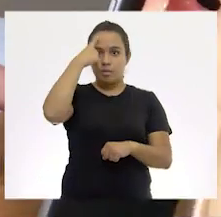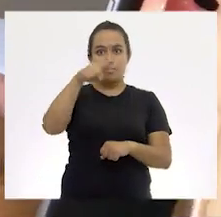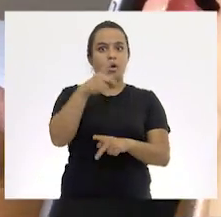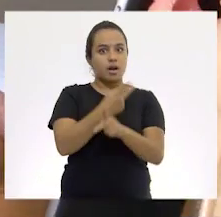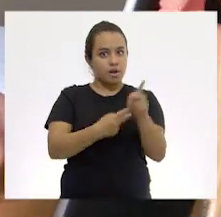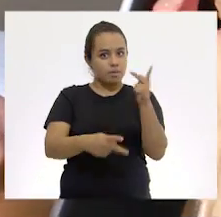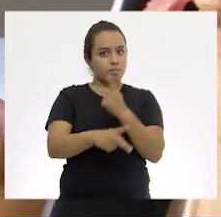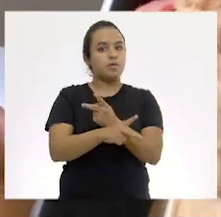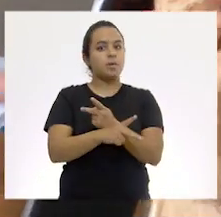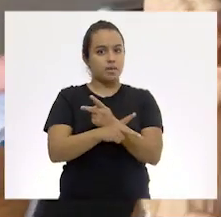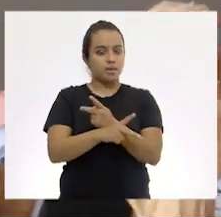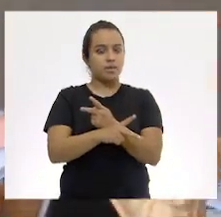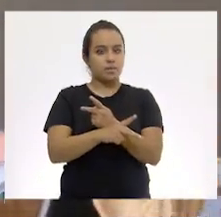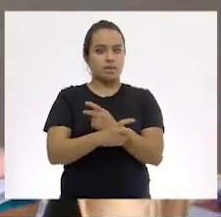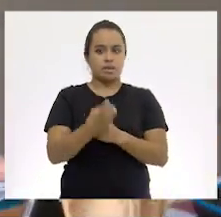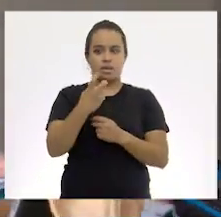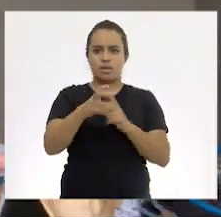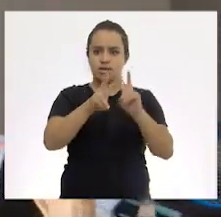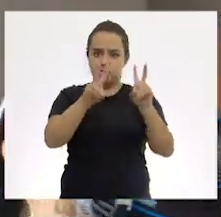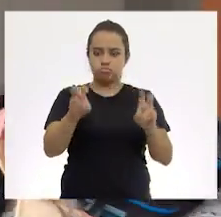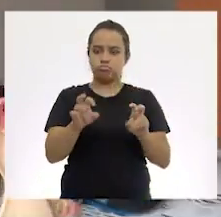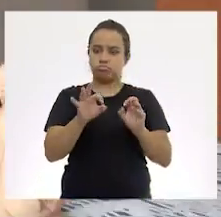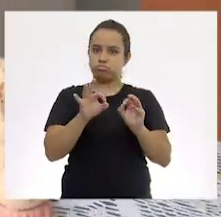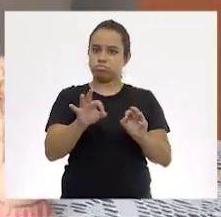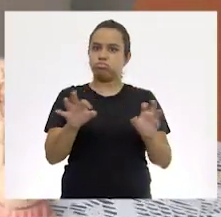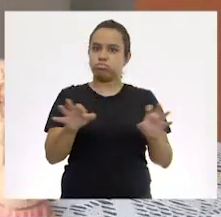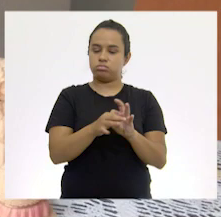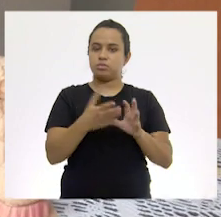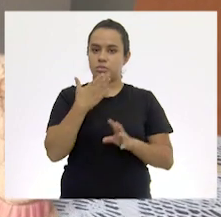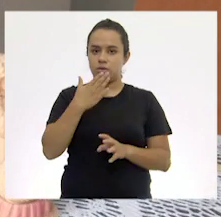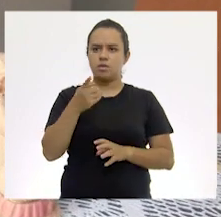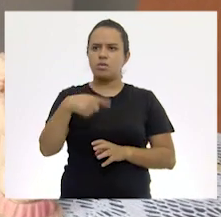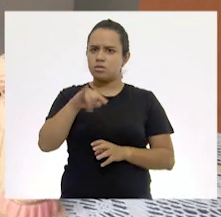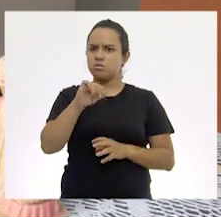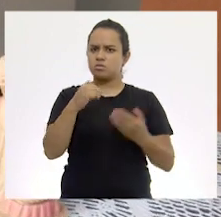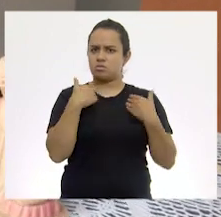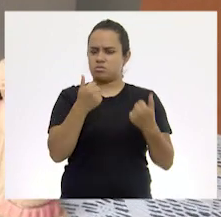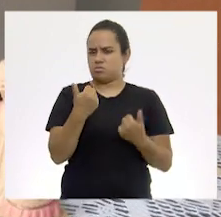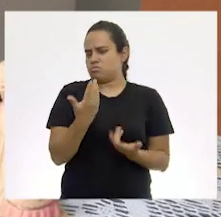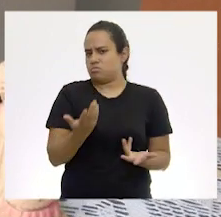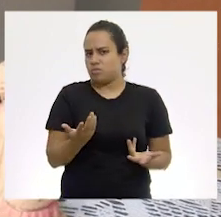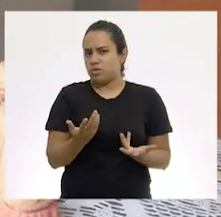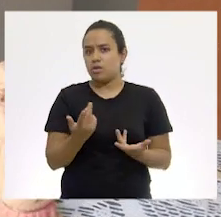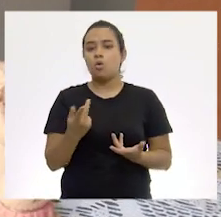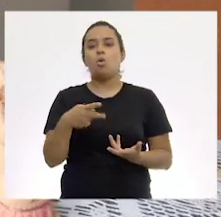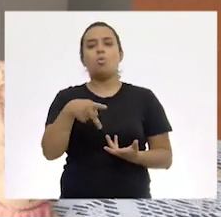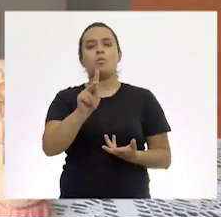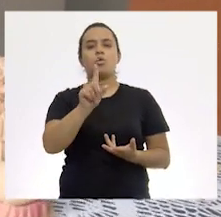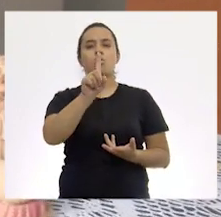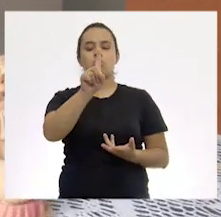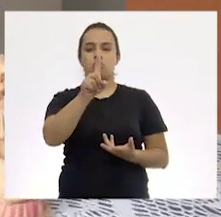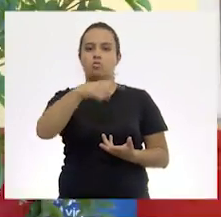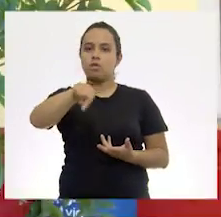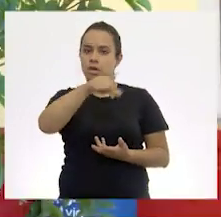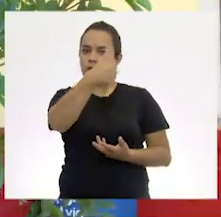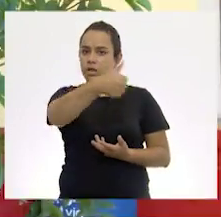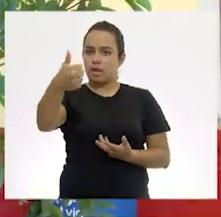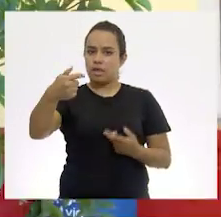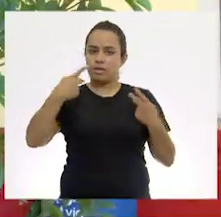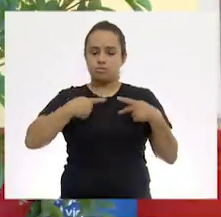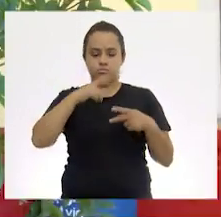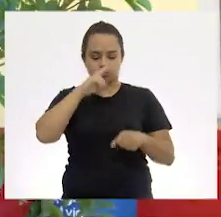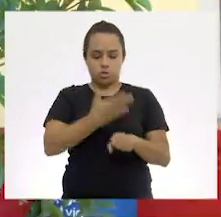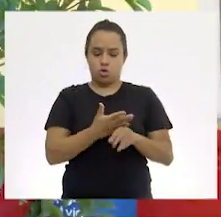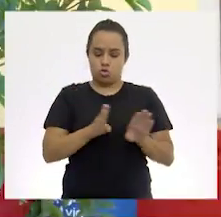bachillerato. Son temas muy concisos y por ende sí los podemos entender. Yo creo que nada más sería el compromiso que tiene cada